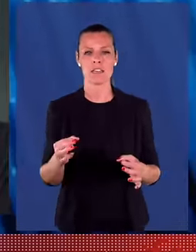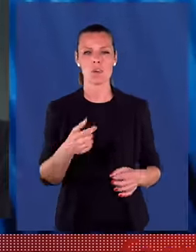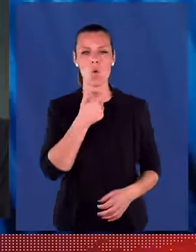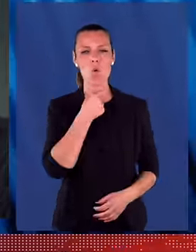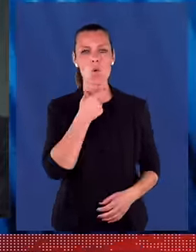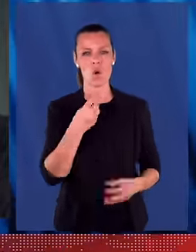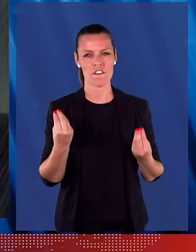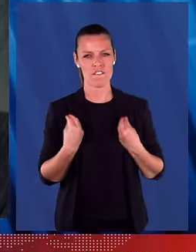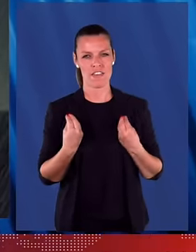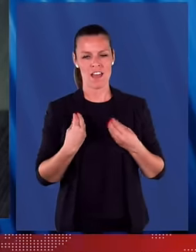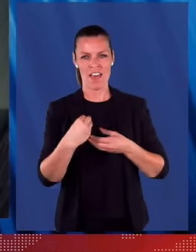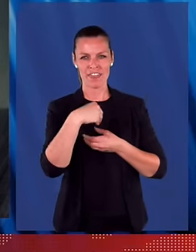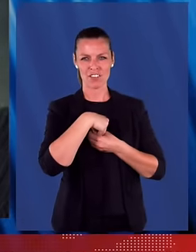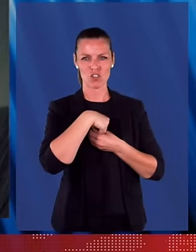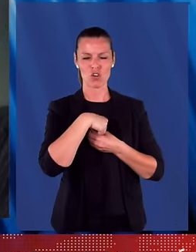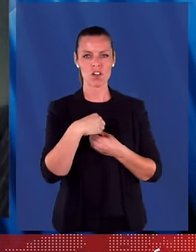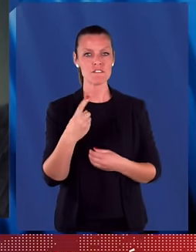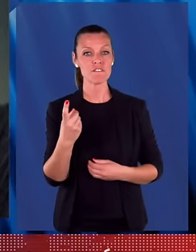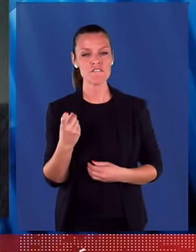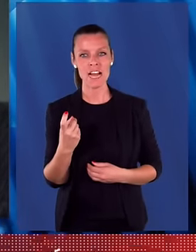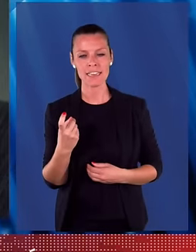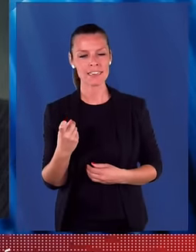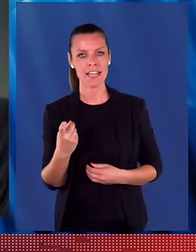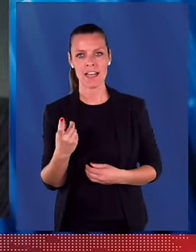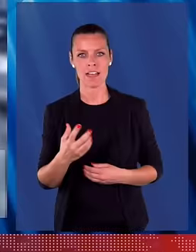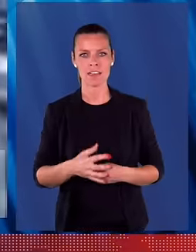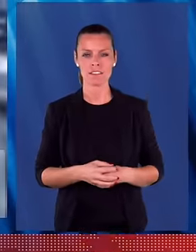Falta Miguel Gil en las trincheras.